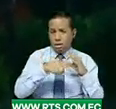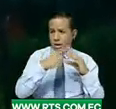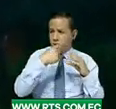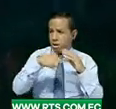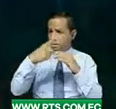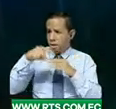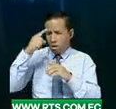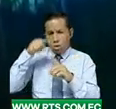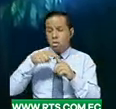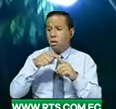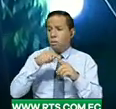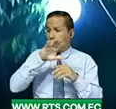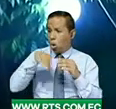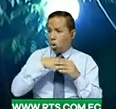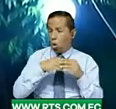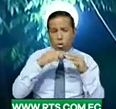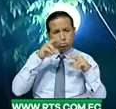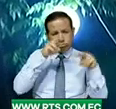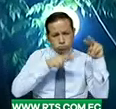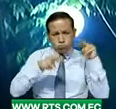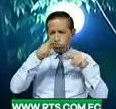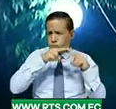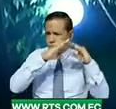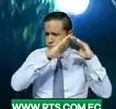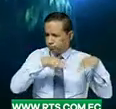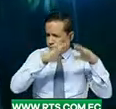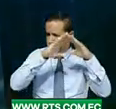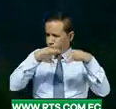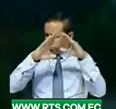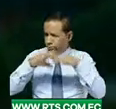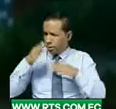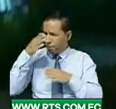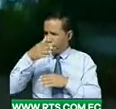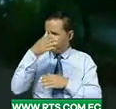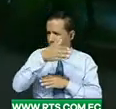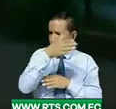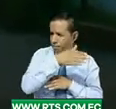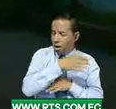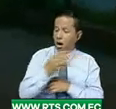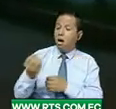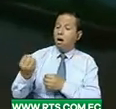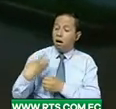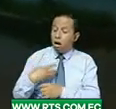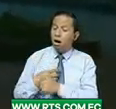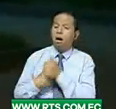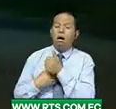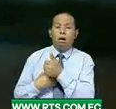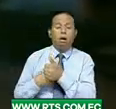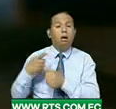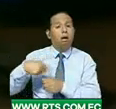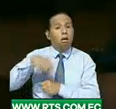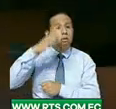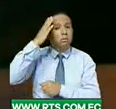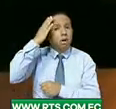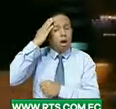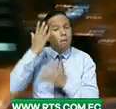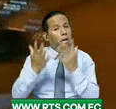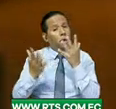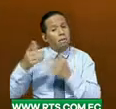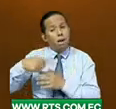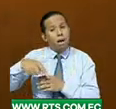los demás agentes para que procedan con los respectivos allanamientos, con los recorridos en distintos puntos donde ellos han identificado podrían